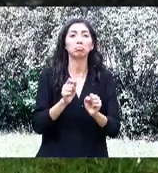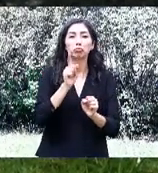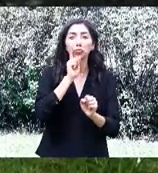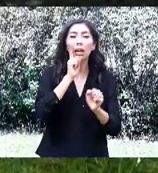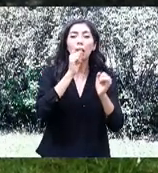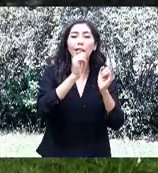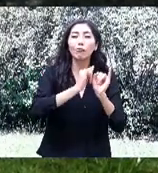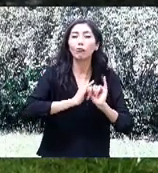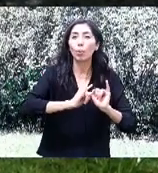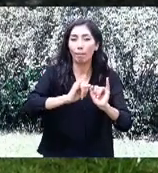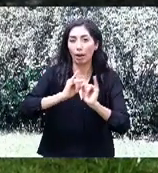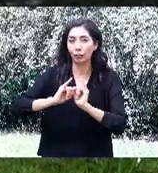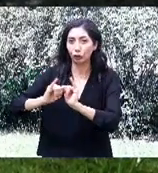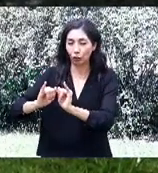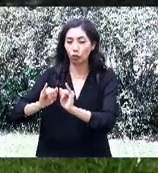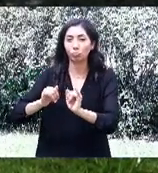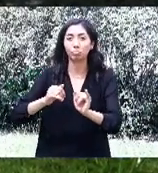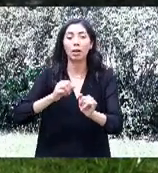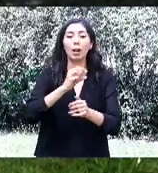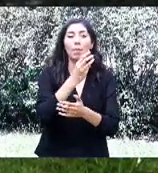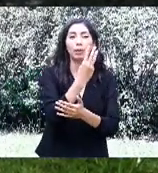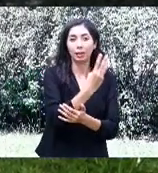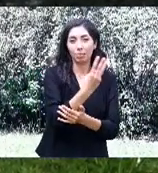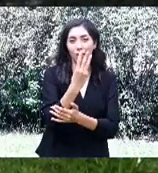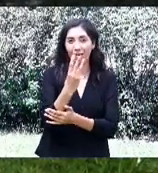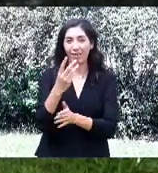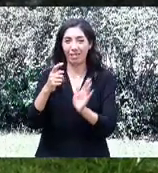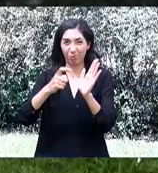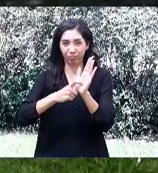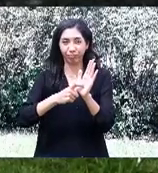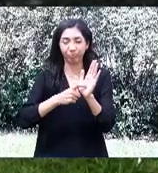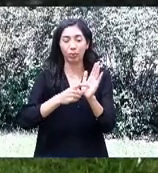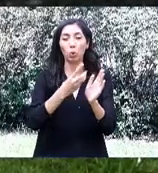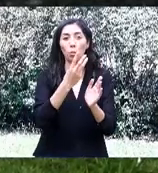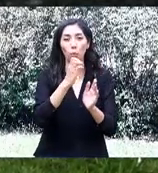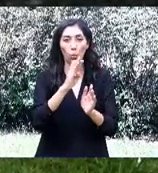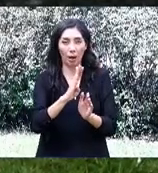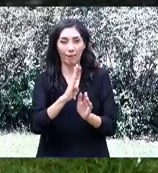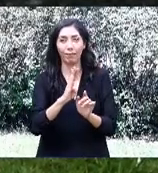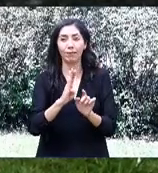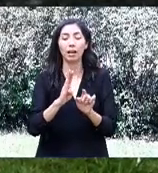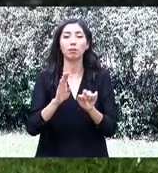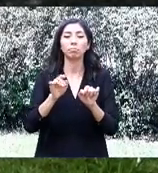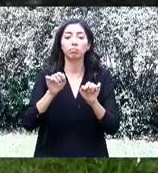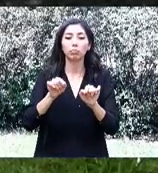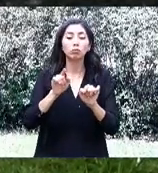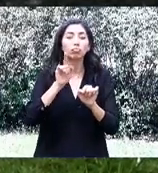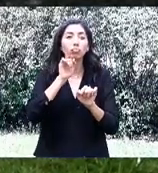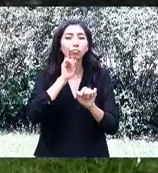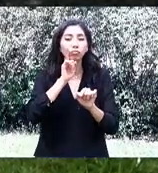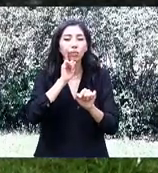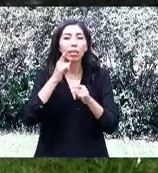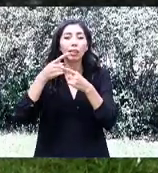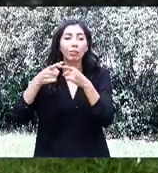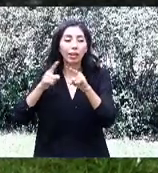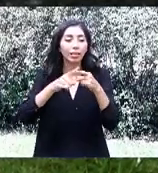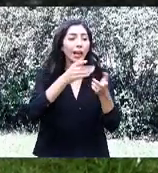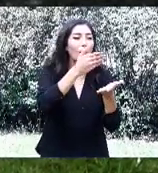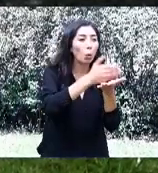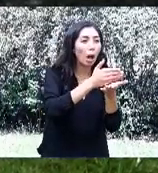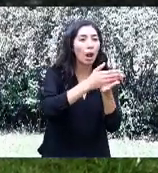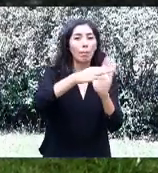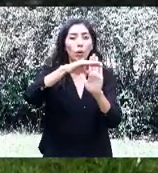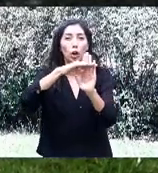novedades como nuestra página web del centro interactivo de los conocimientos que reúne a los espacios escuelas y